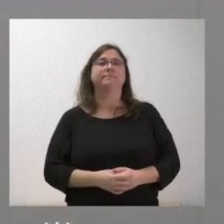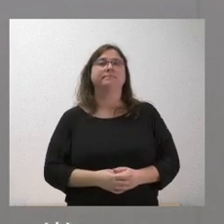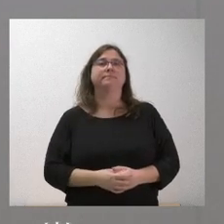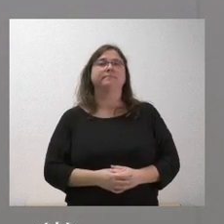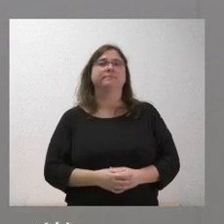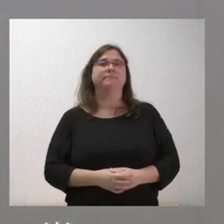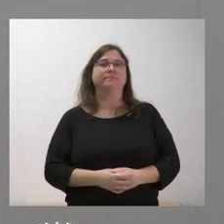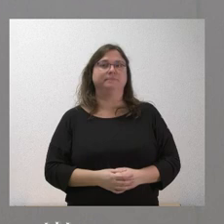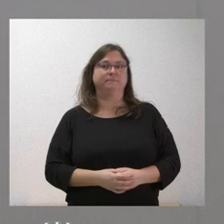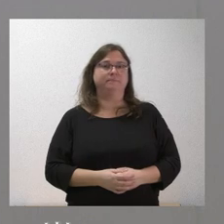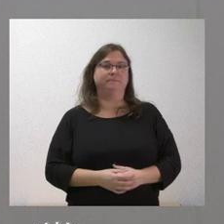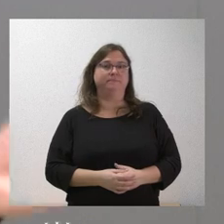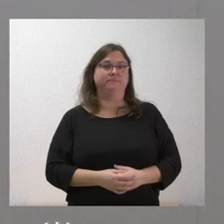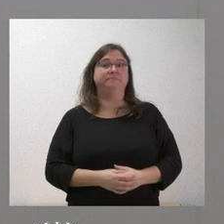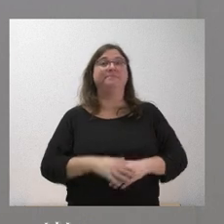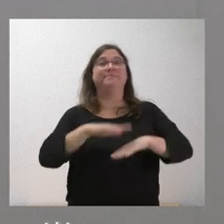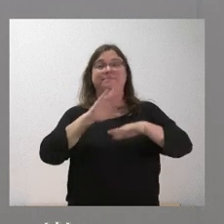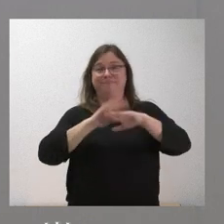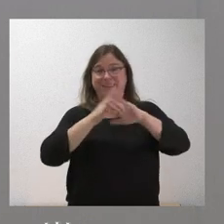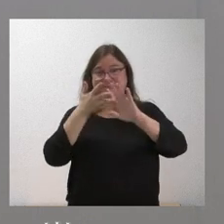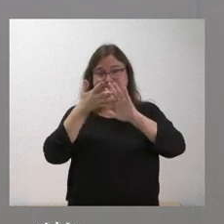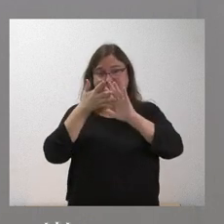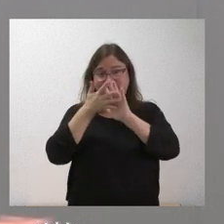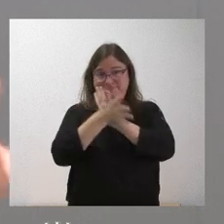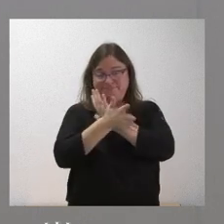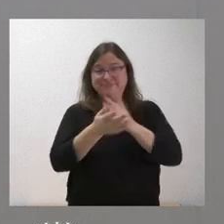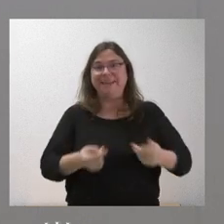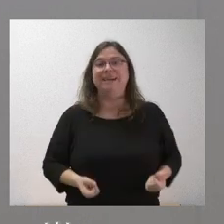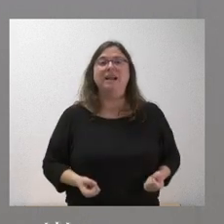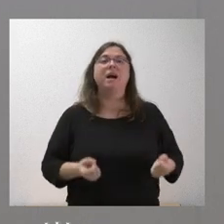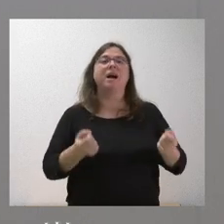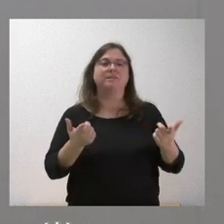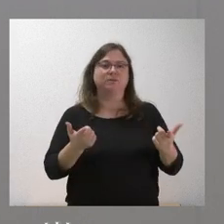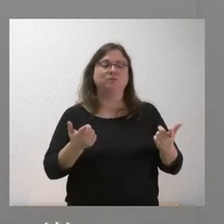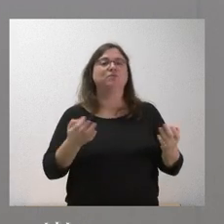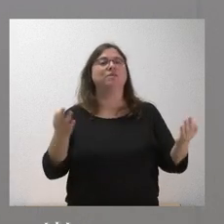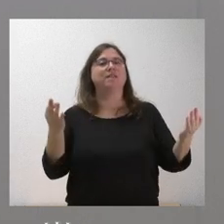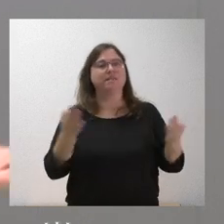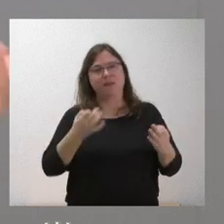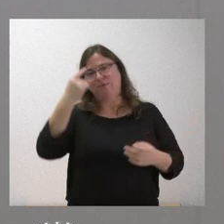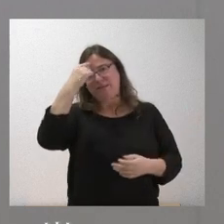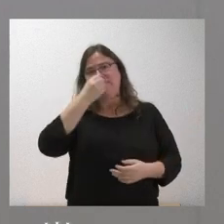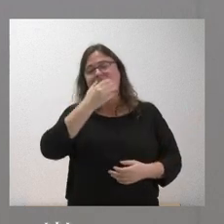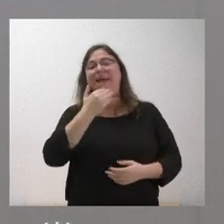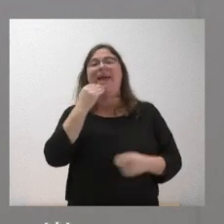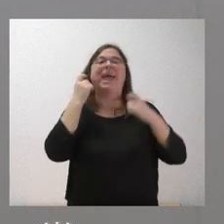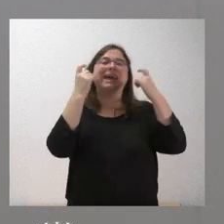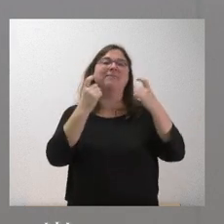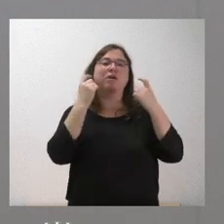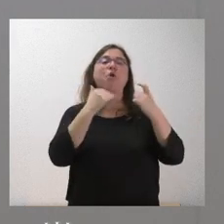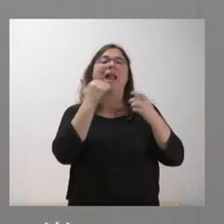mire Es que para definir exactamente el coste También tenemos que saber Sería bueno si va haber algún esfuerzo económico